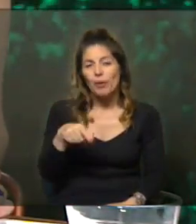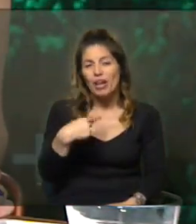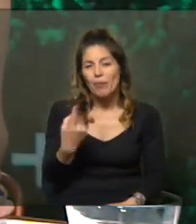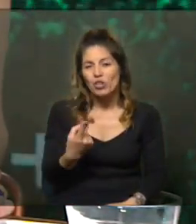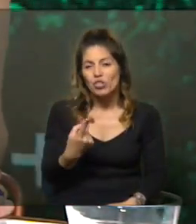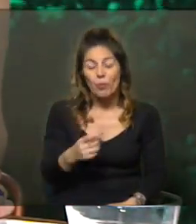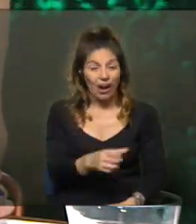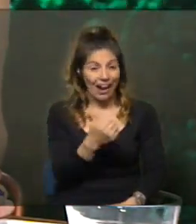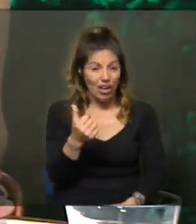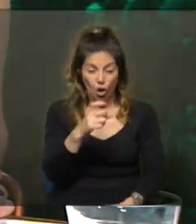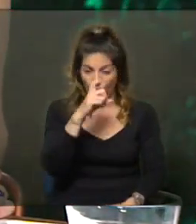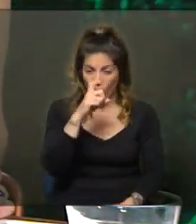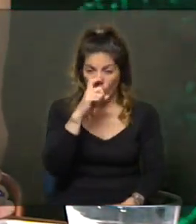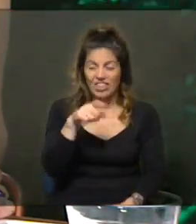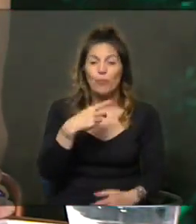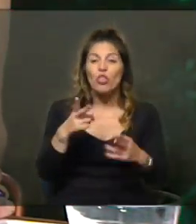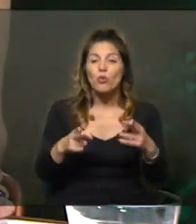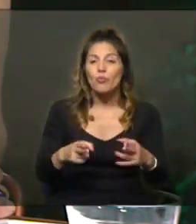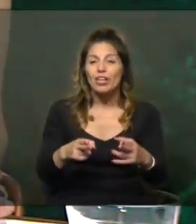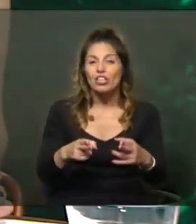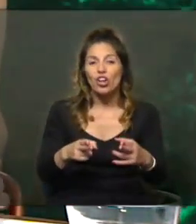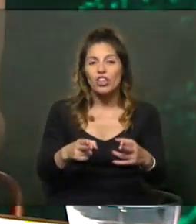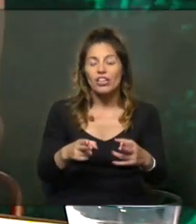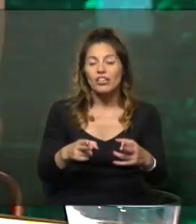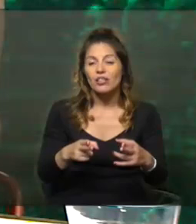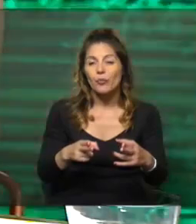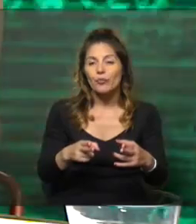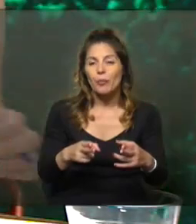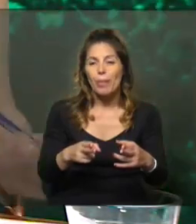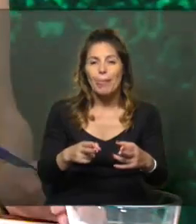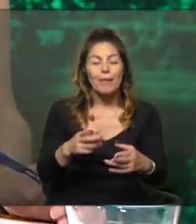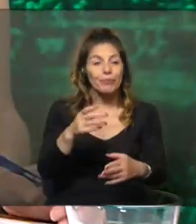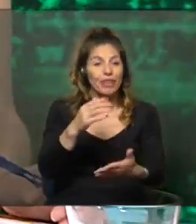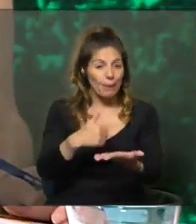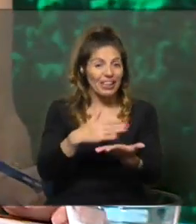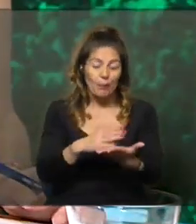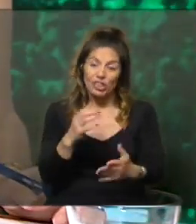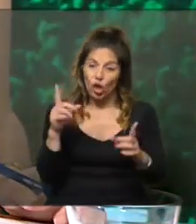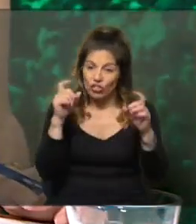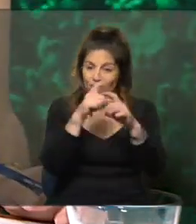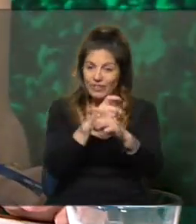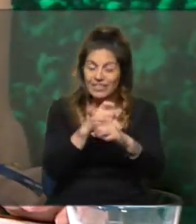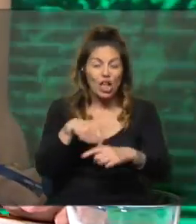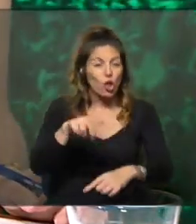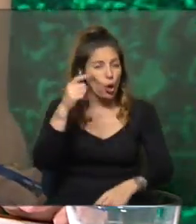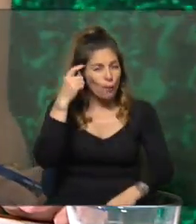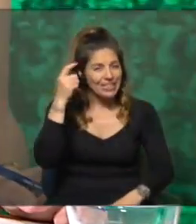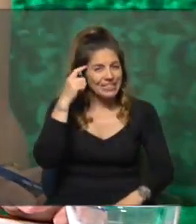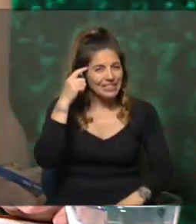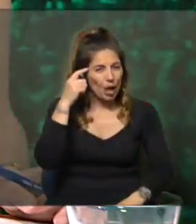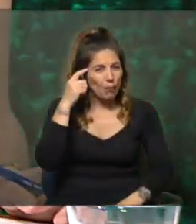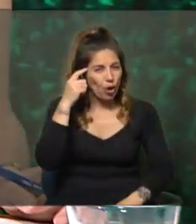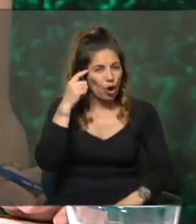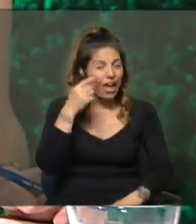la provincia de Buenos Aires después de un periodo que desgasta cualquier gobernante en una provincia muy difícil y además creo que todos pensamos que el cargo de